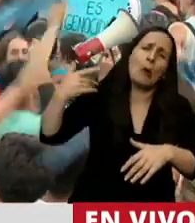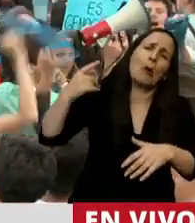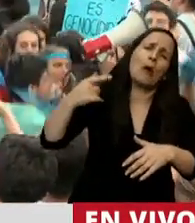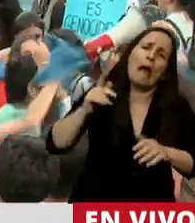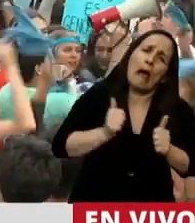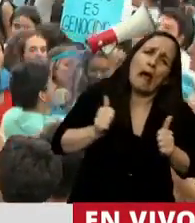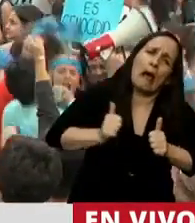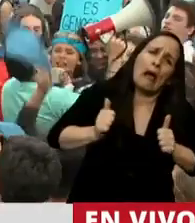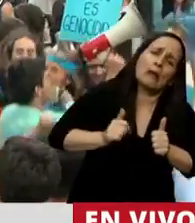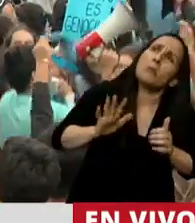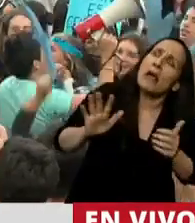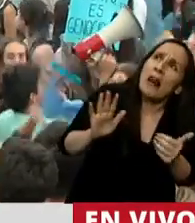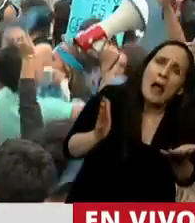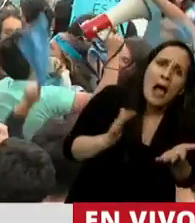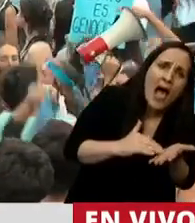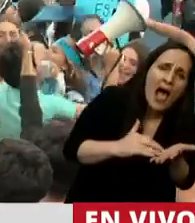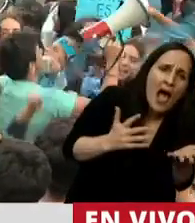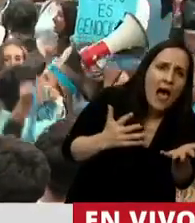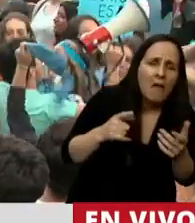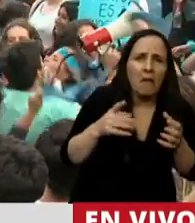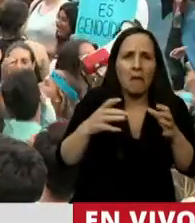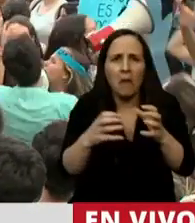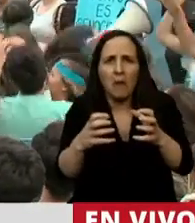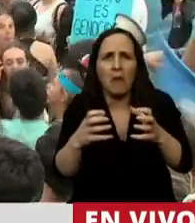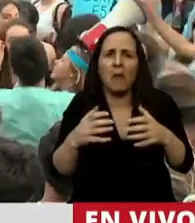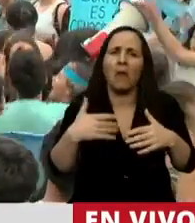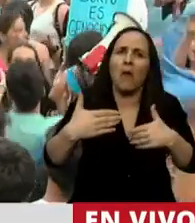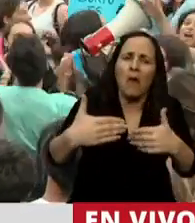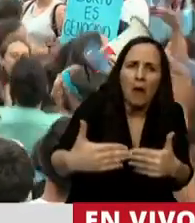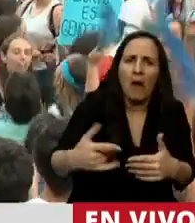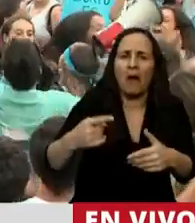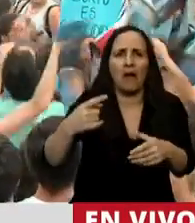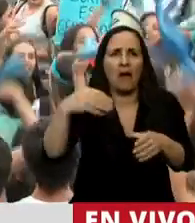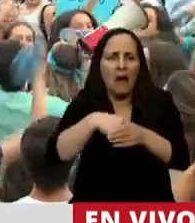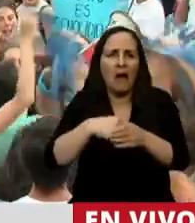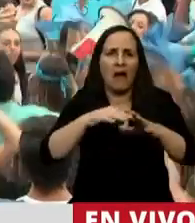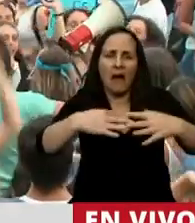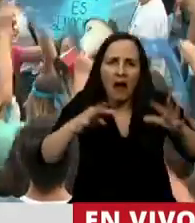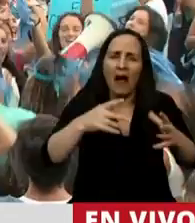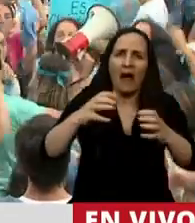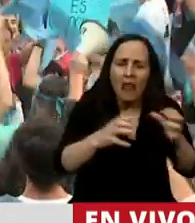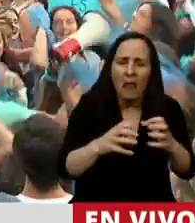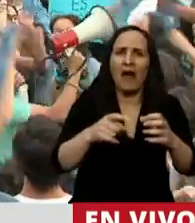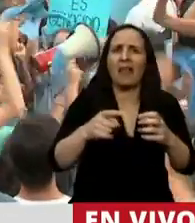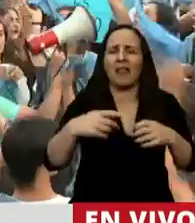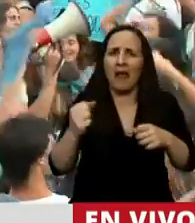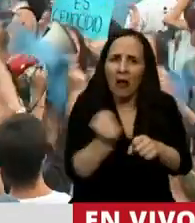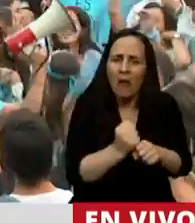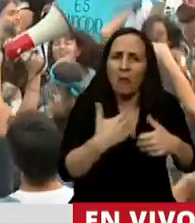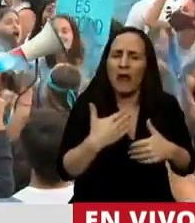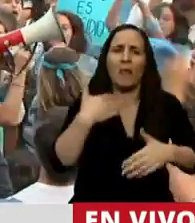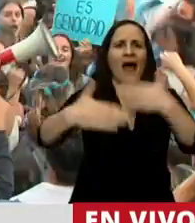venimos esperando que se pueda discutir, que se habilite en el recinto, que se logre aprobar y que se permita